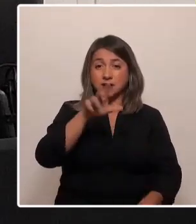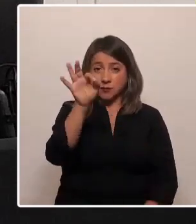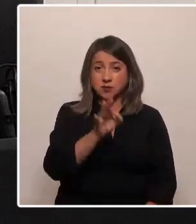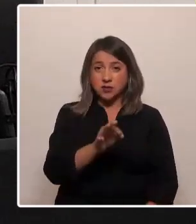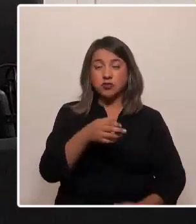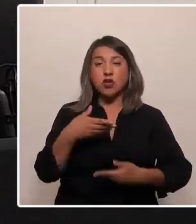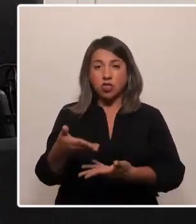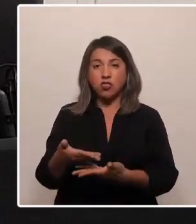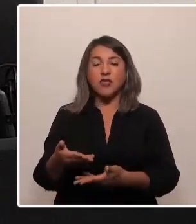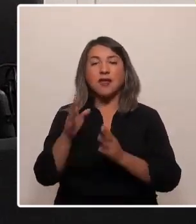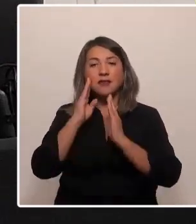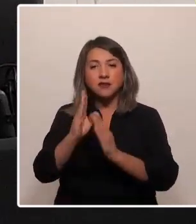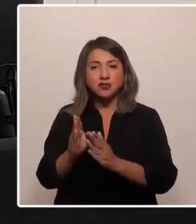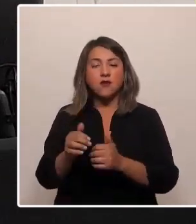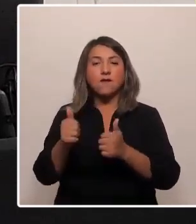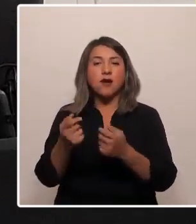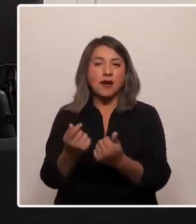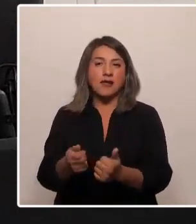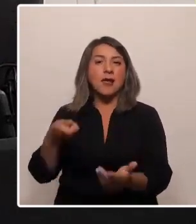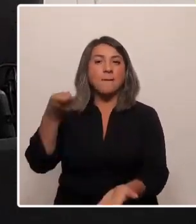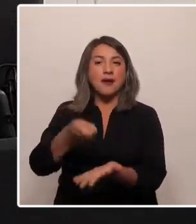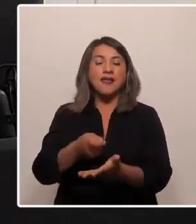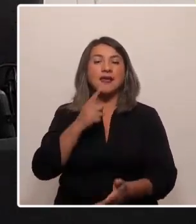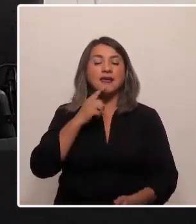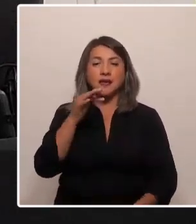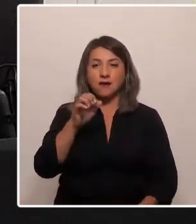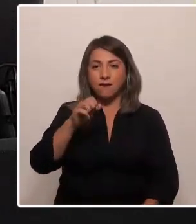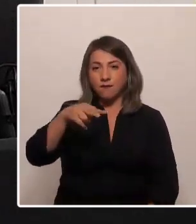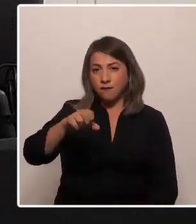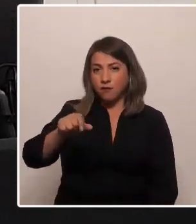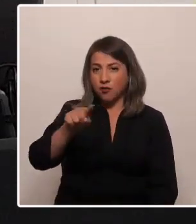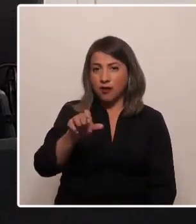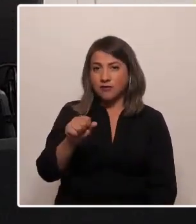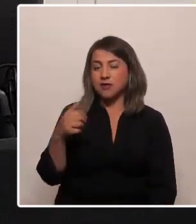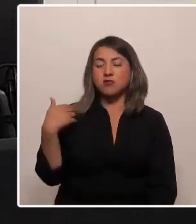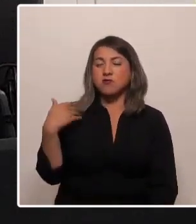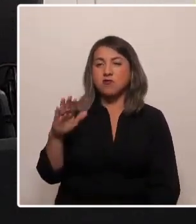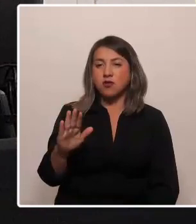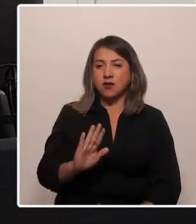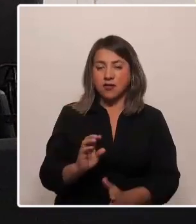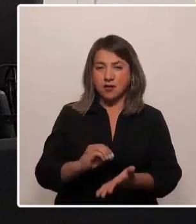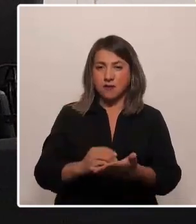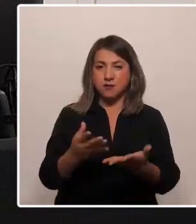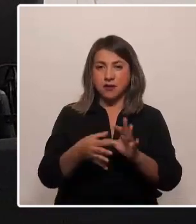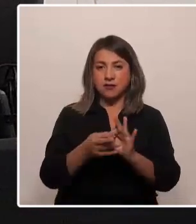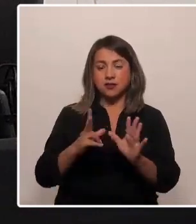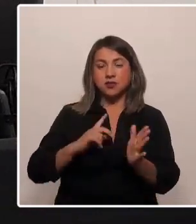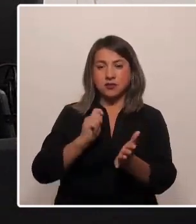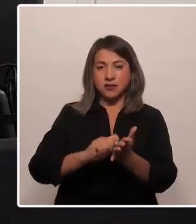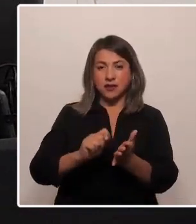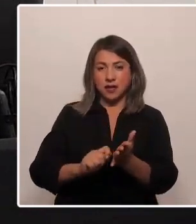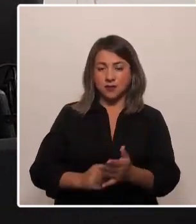una atención oportuna y de calidad pagada por Fonasa. No importa nada más. Muchas gracias, señor secretario.